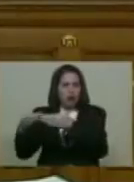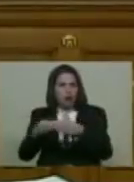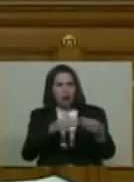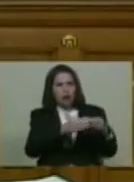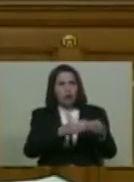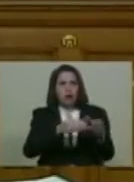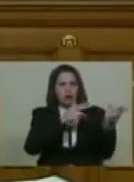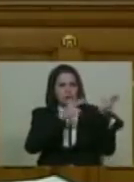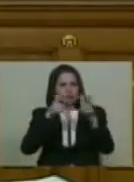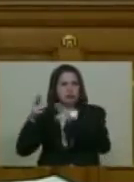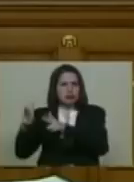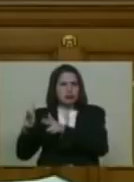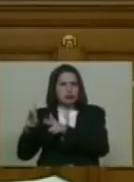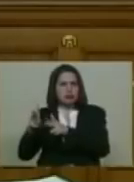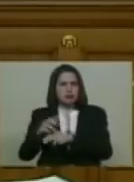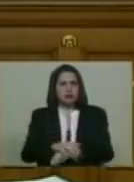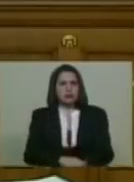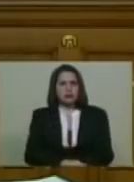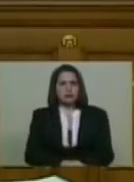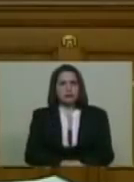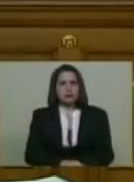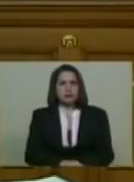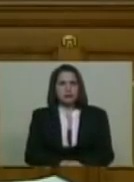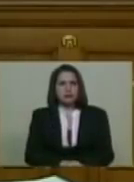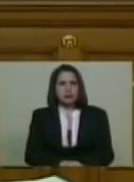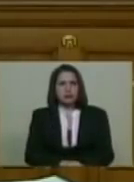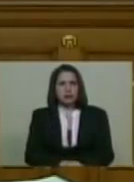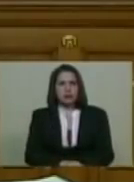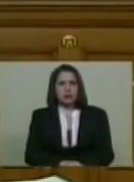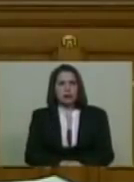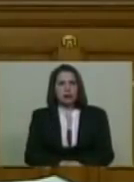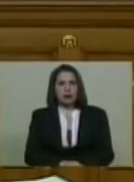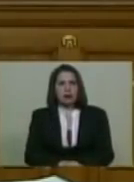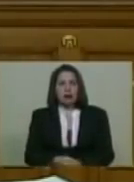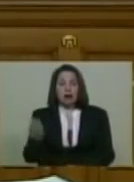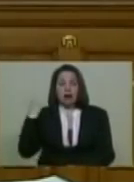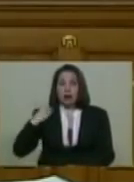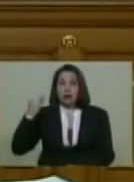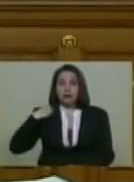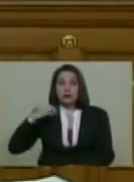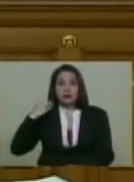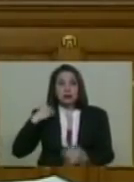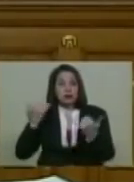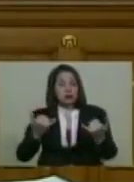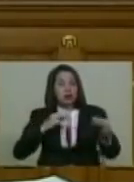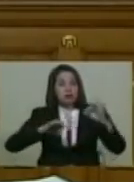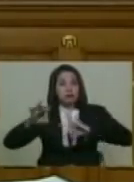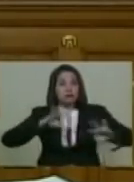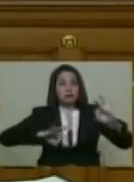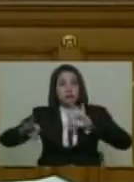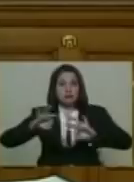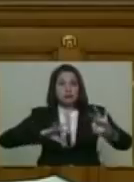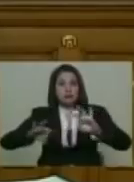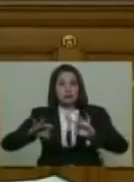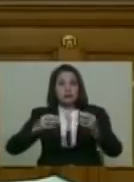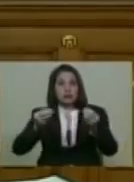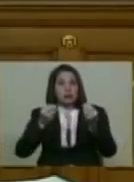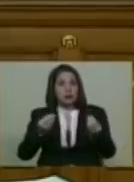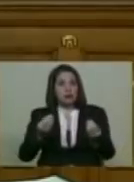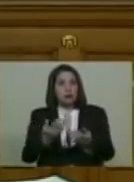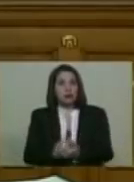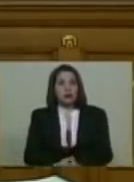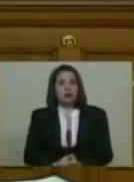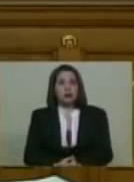el transcurso de estos días nos enteramos de que tenían preparada un carro-bomba